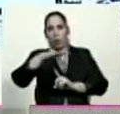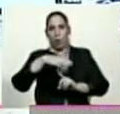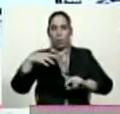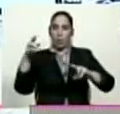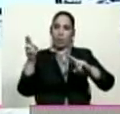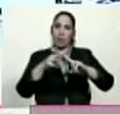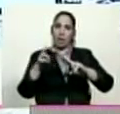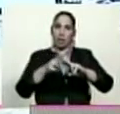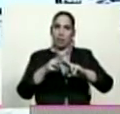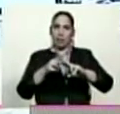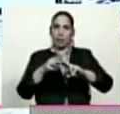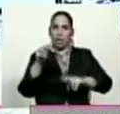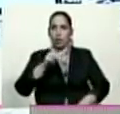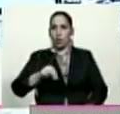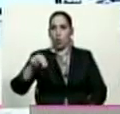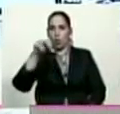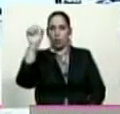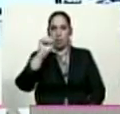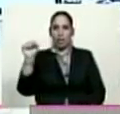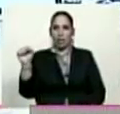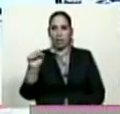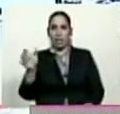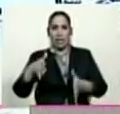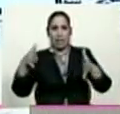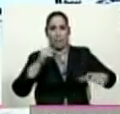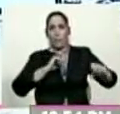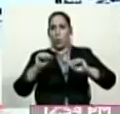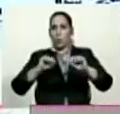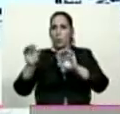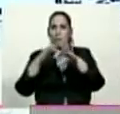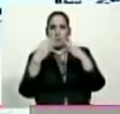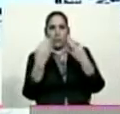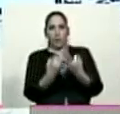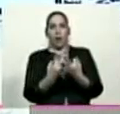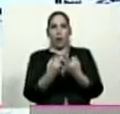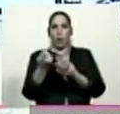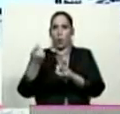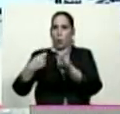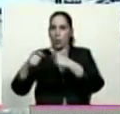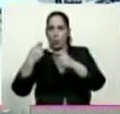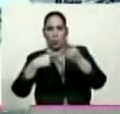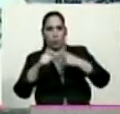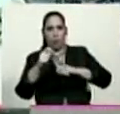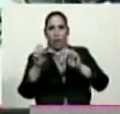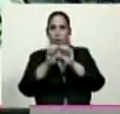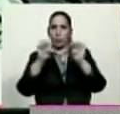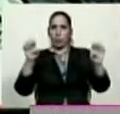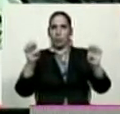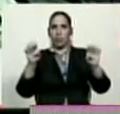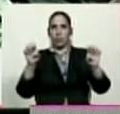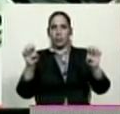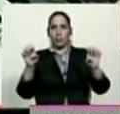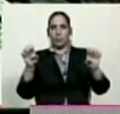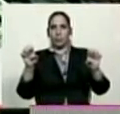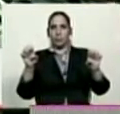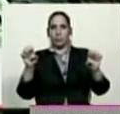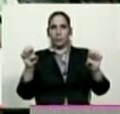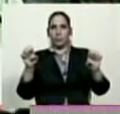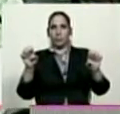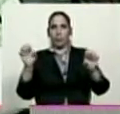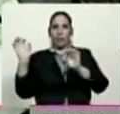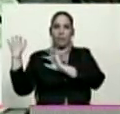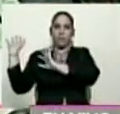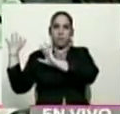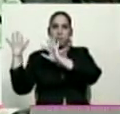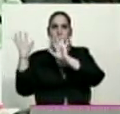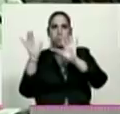del norte de Santander, un gran movimiento familiar, comercial, educativo. Vienen miles de